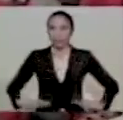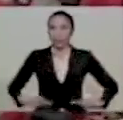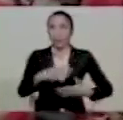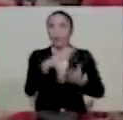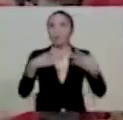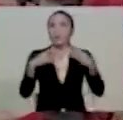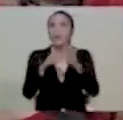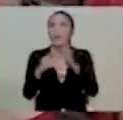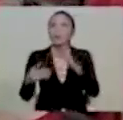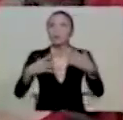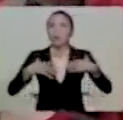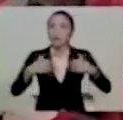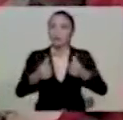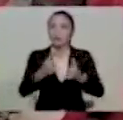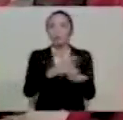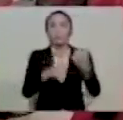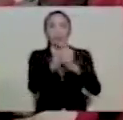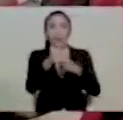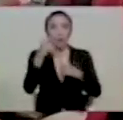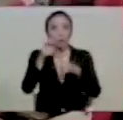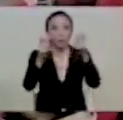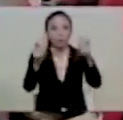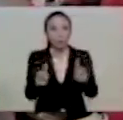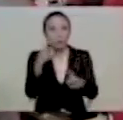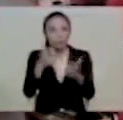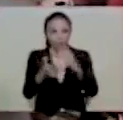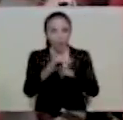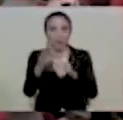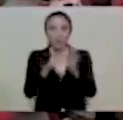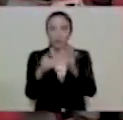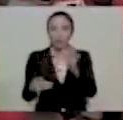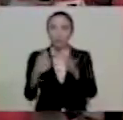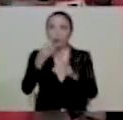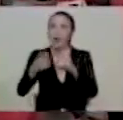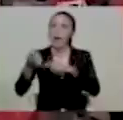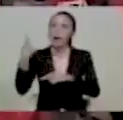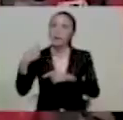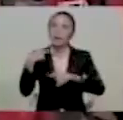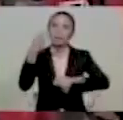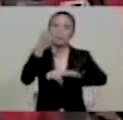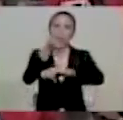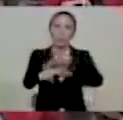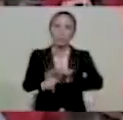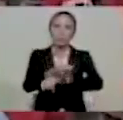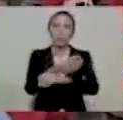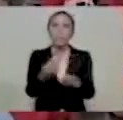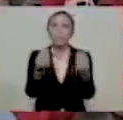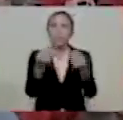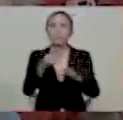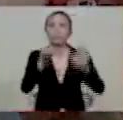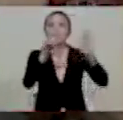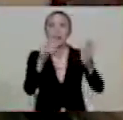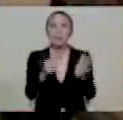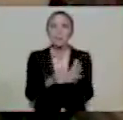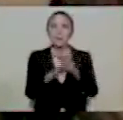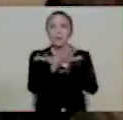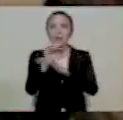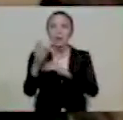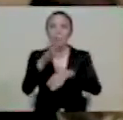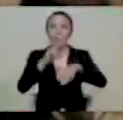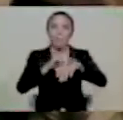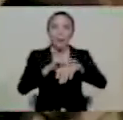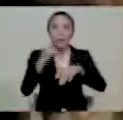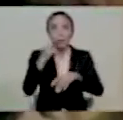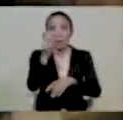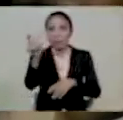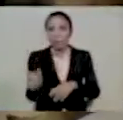tiene nuestros ciudadanos y nuestras ciudadanas. Ayer graduaba entonces el presidente 6.500 médicos. Y tú, María